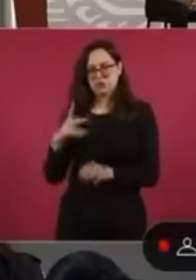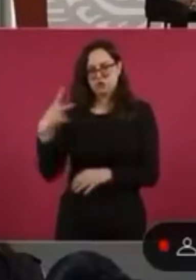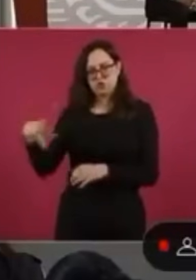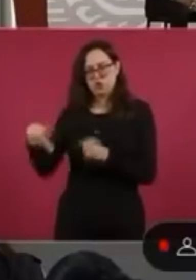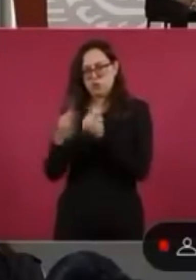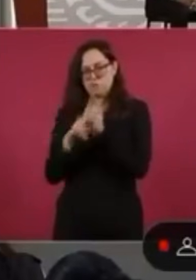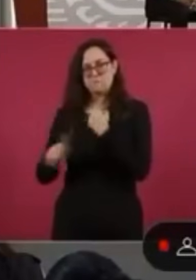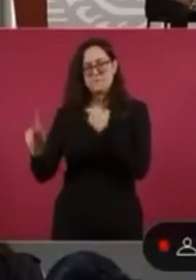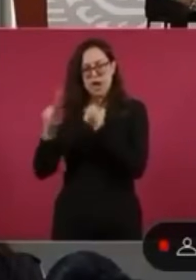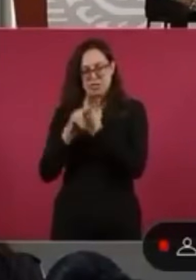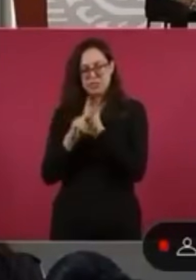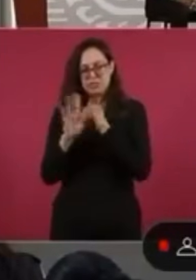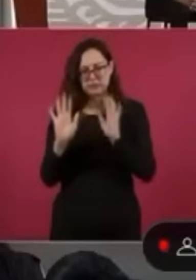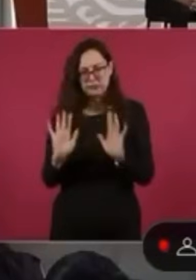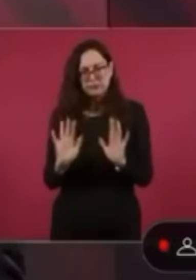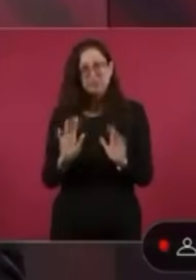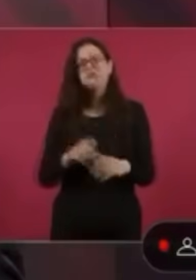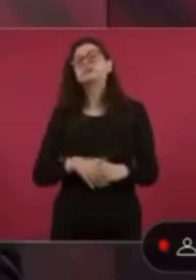Por eso